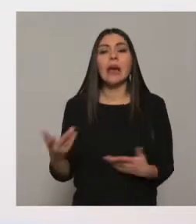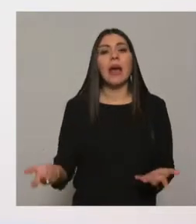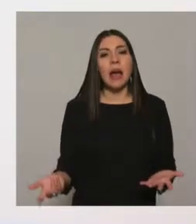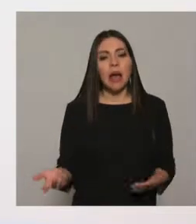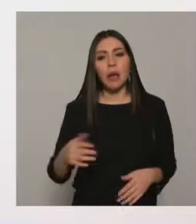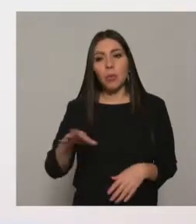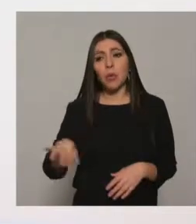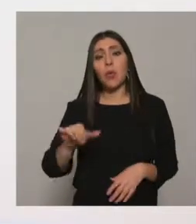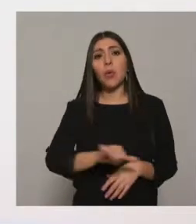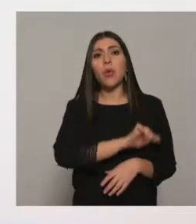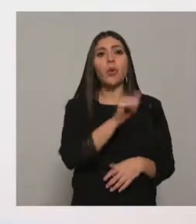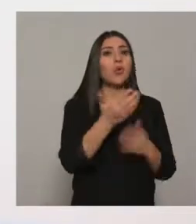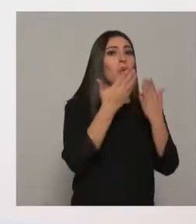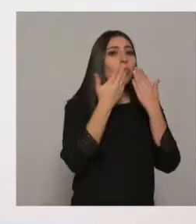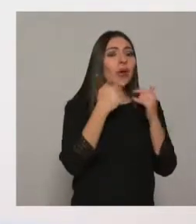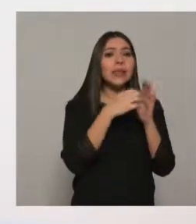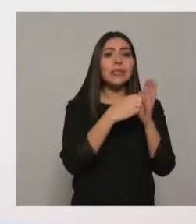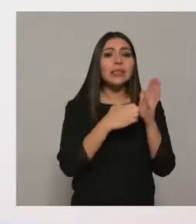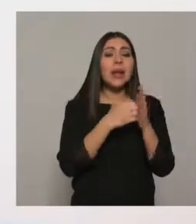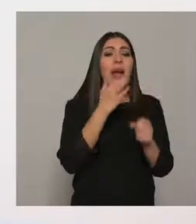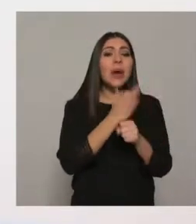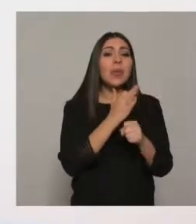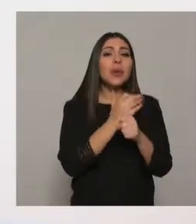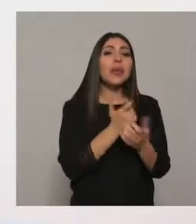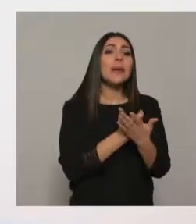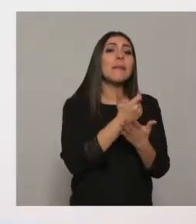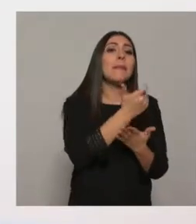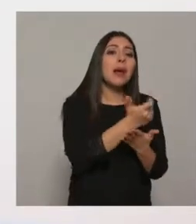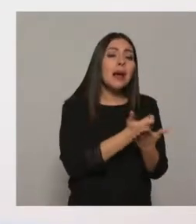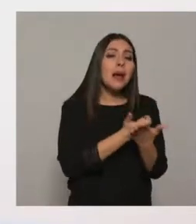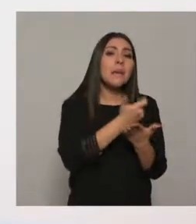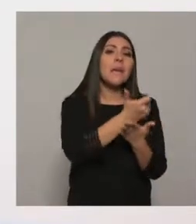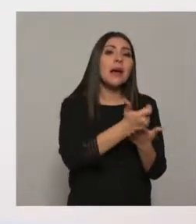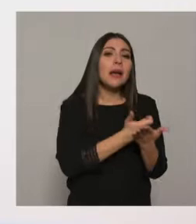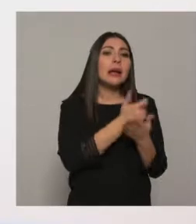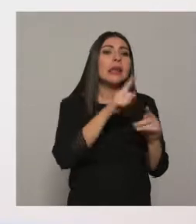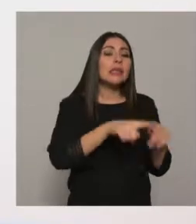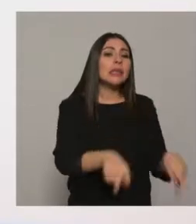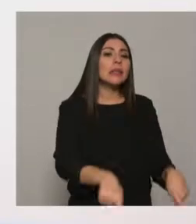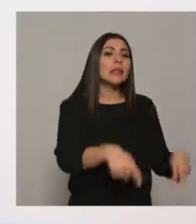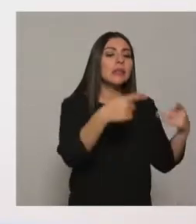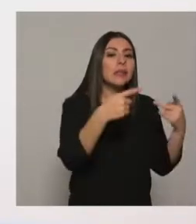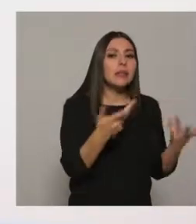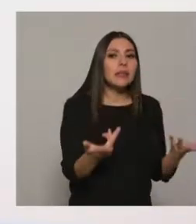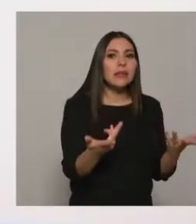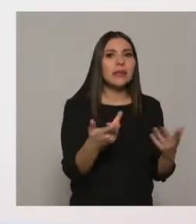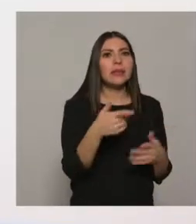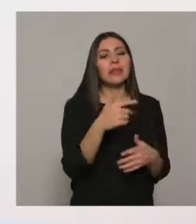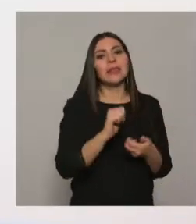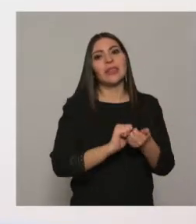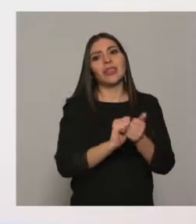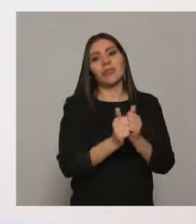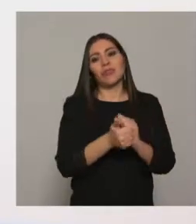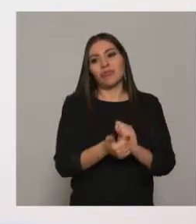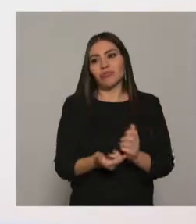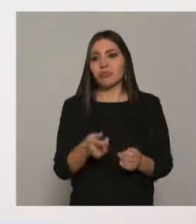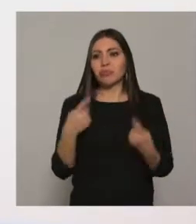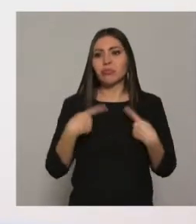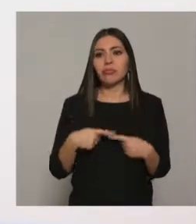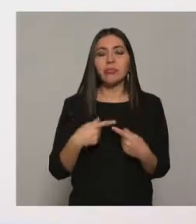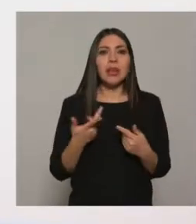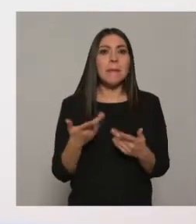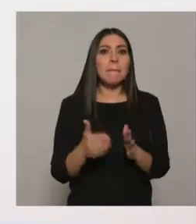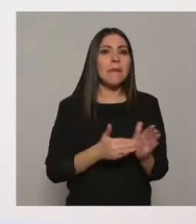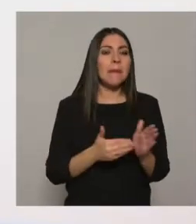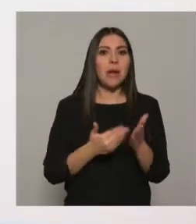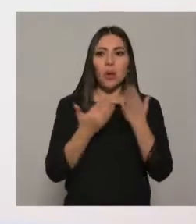contrato privado, estaban pagándole el precio al vendedor y entonces eso pues llevaba a problemas en donde la persona no tenía